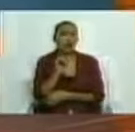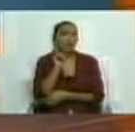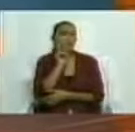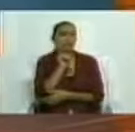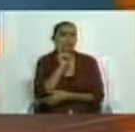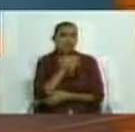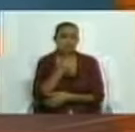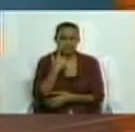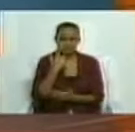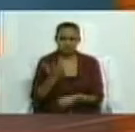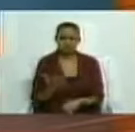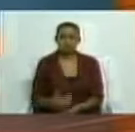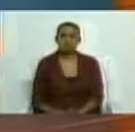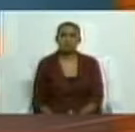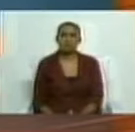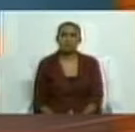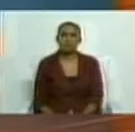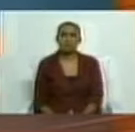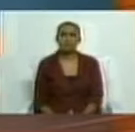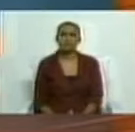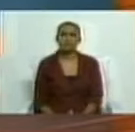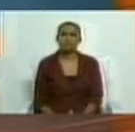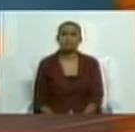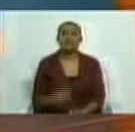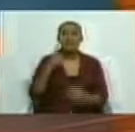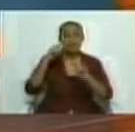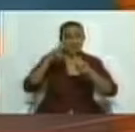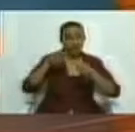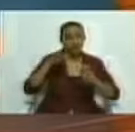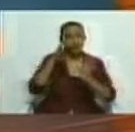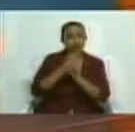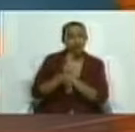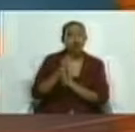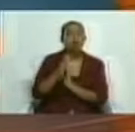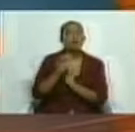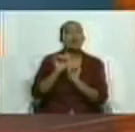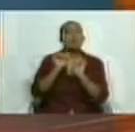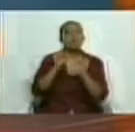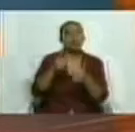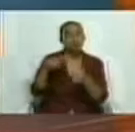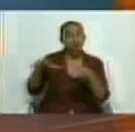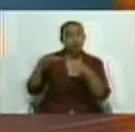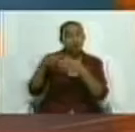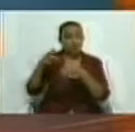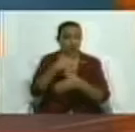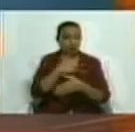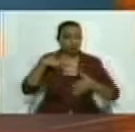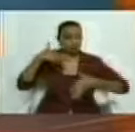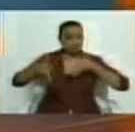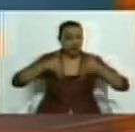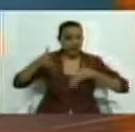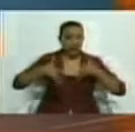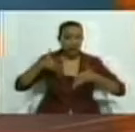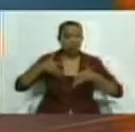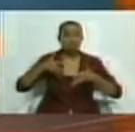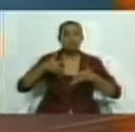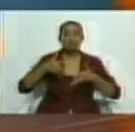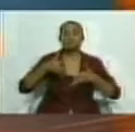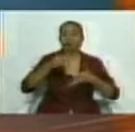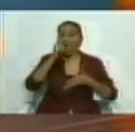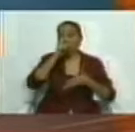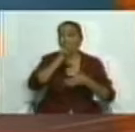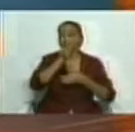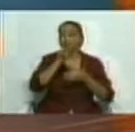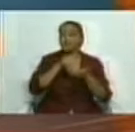organización las investigaciones contra el tren de aragua se iniciaron en el año 2019 esta organización criminal en un principio